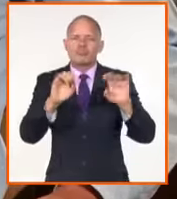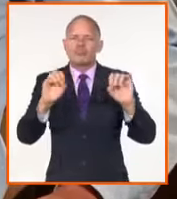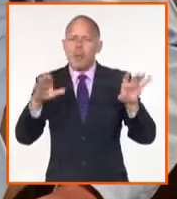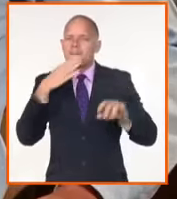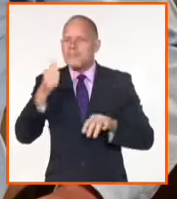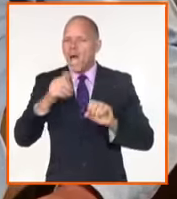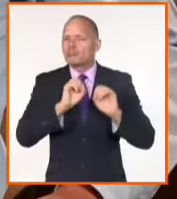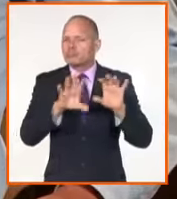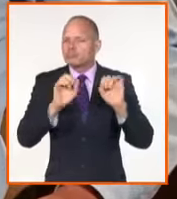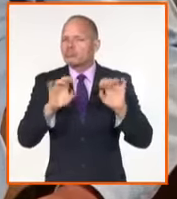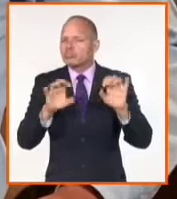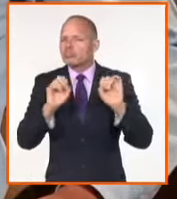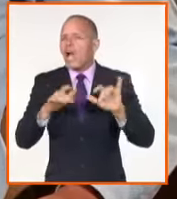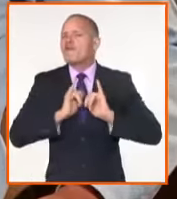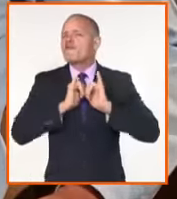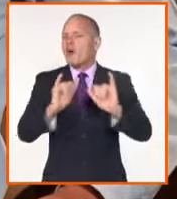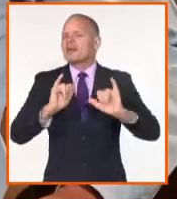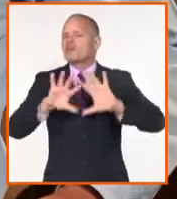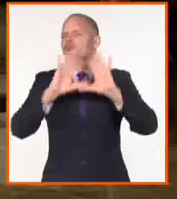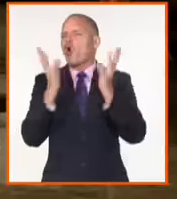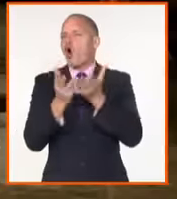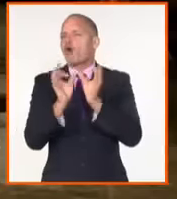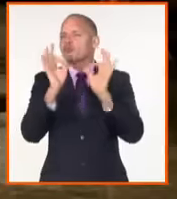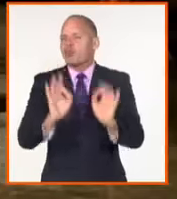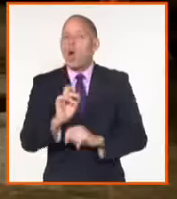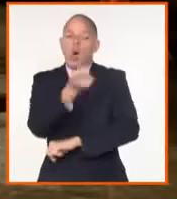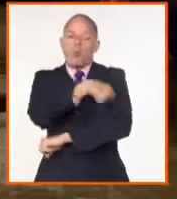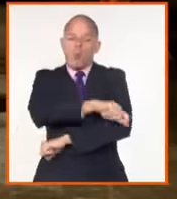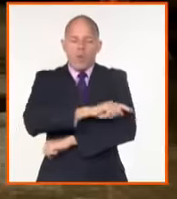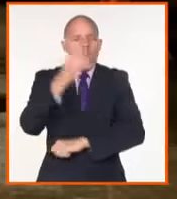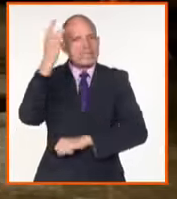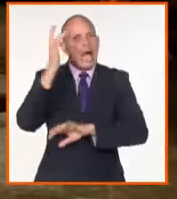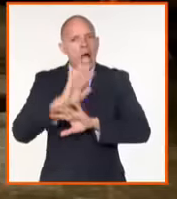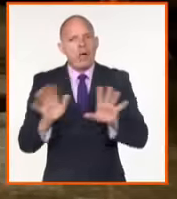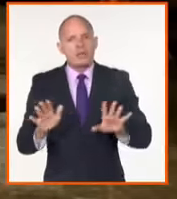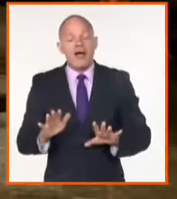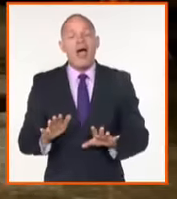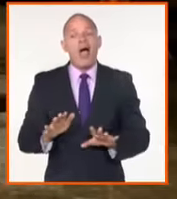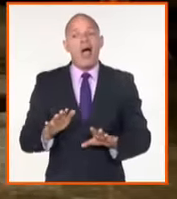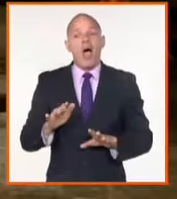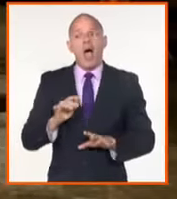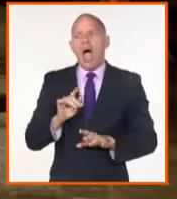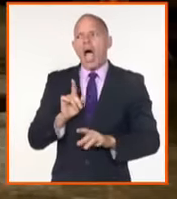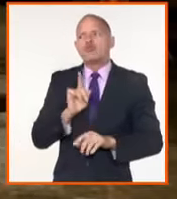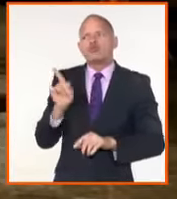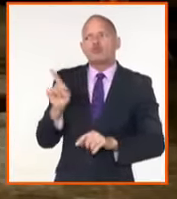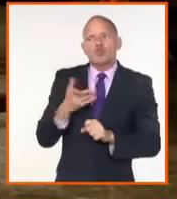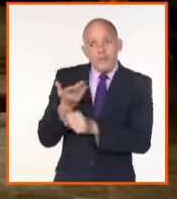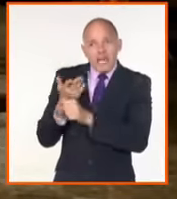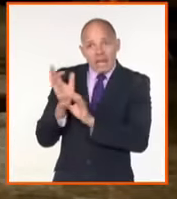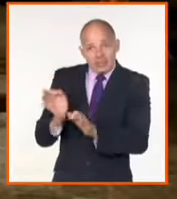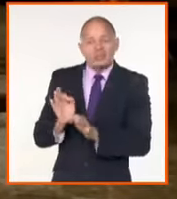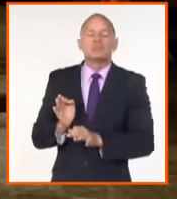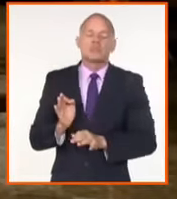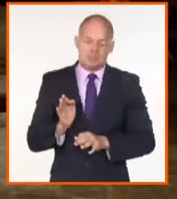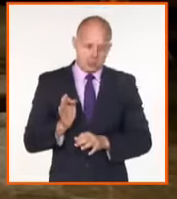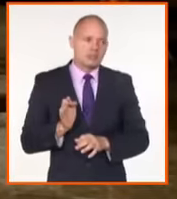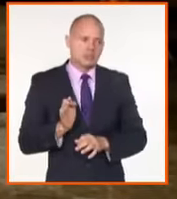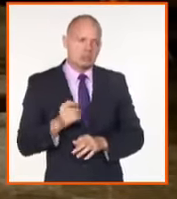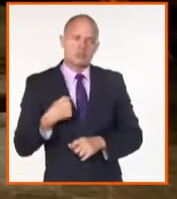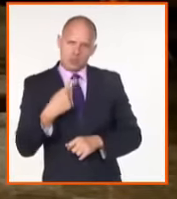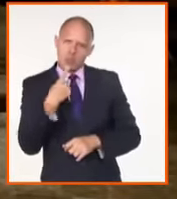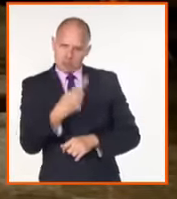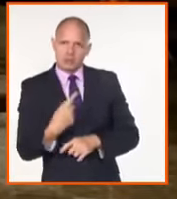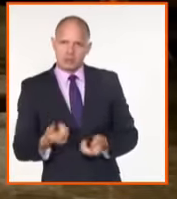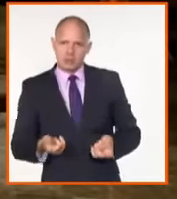constantemente estemos dando información a la población. ¿Usted le ha pedido a su equipo? Se lo he pedido al equipo, pero yo he dejado que el equipo diseñe, porque ellos